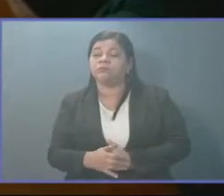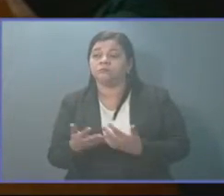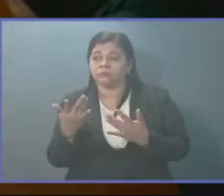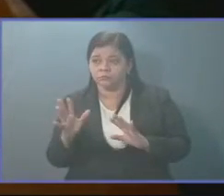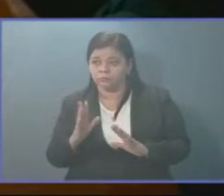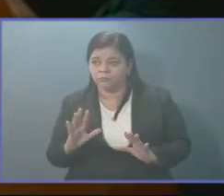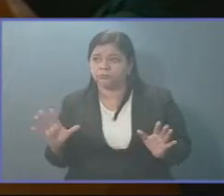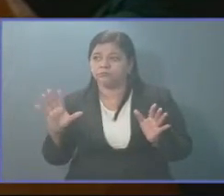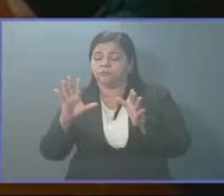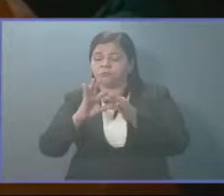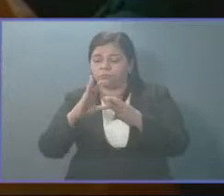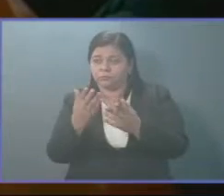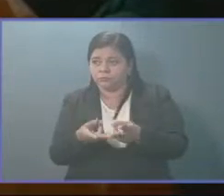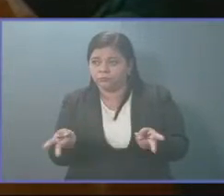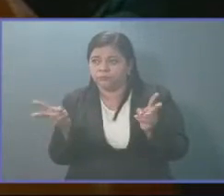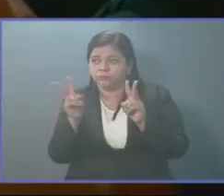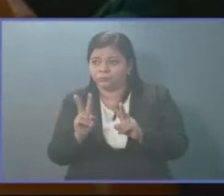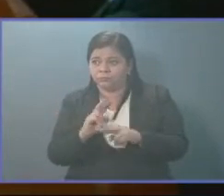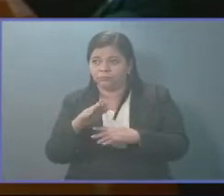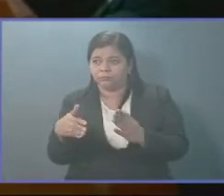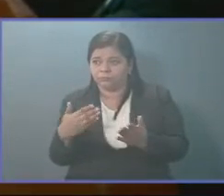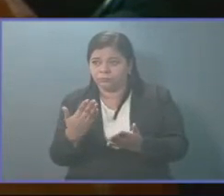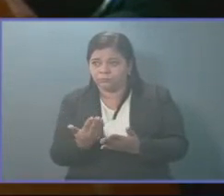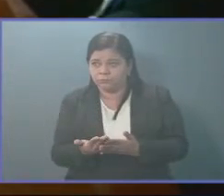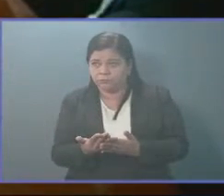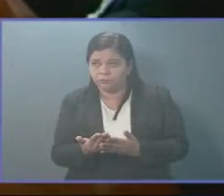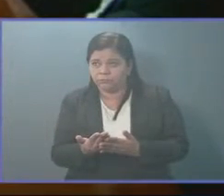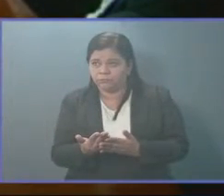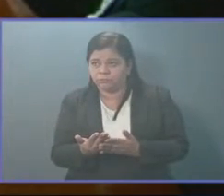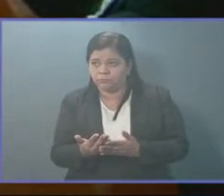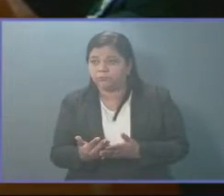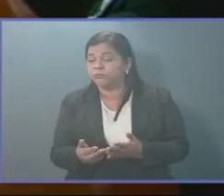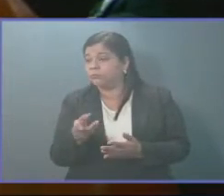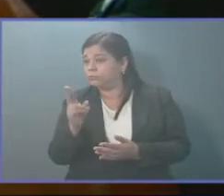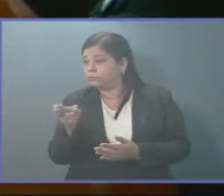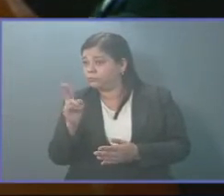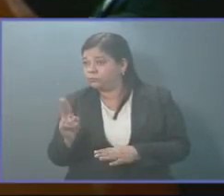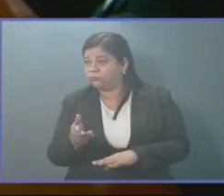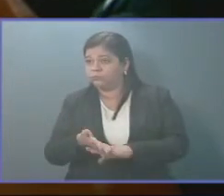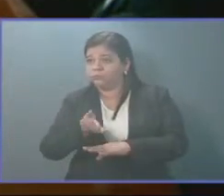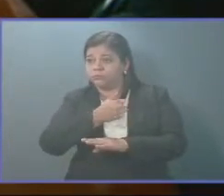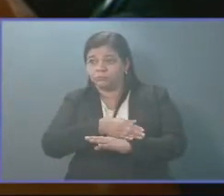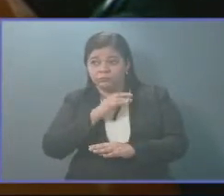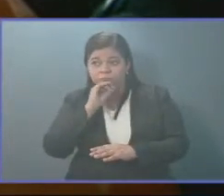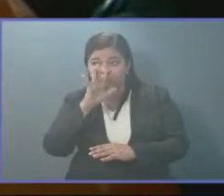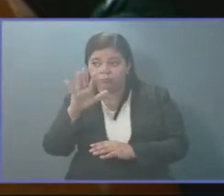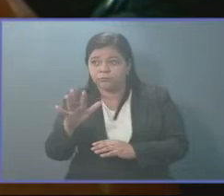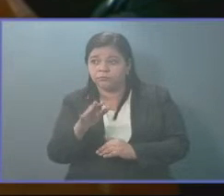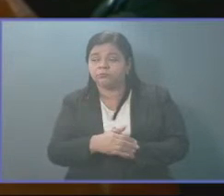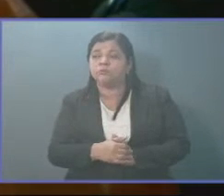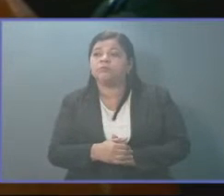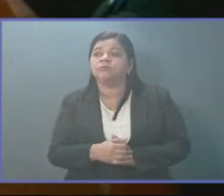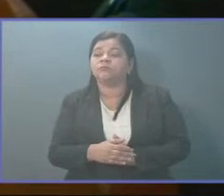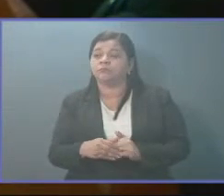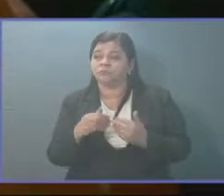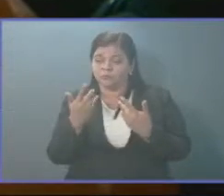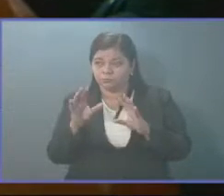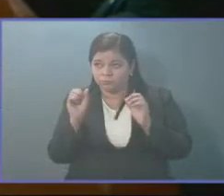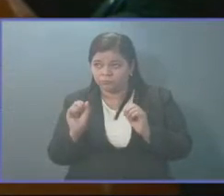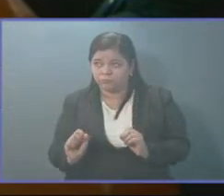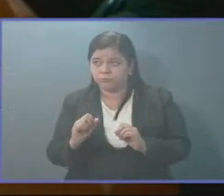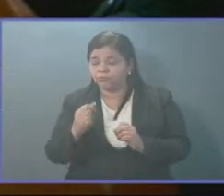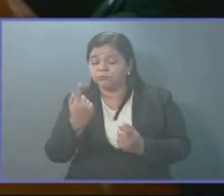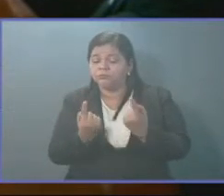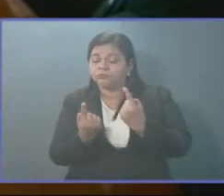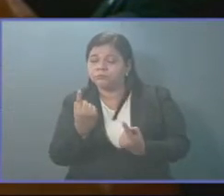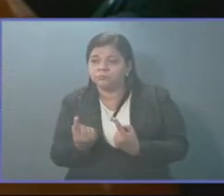valoradas en el mismo proceso. Por lo mismo es que yo decía que había que explicar ya cuáles son las